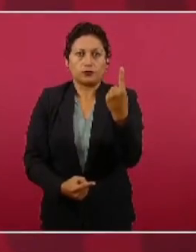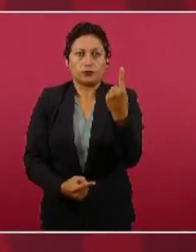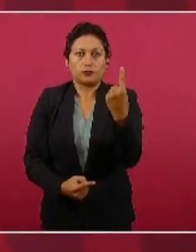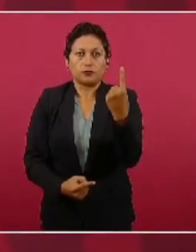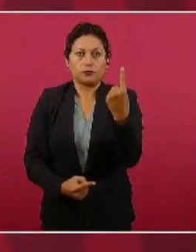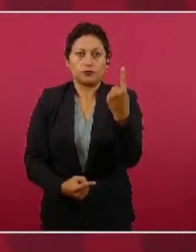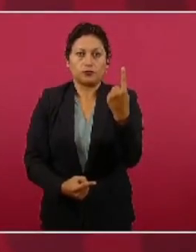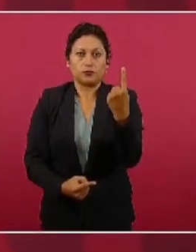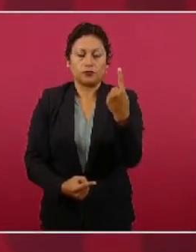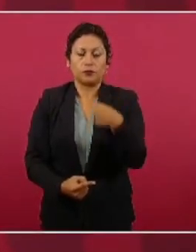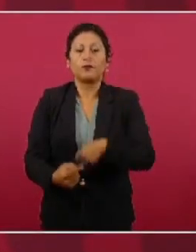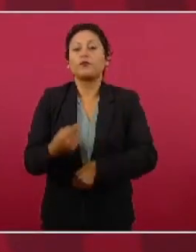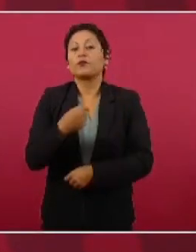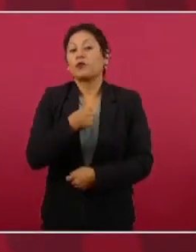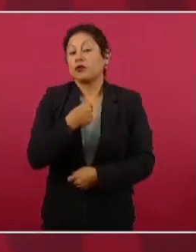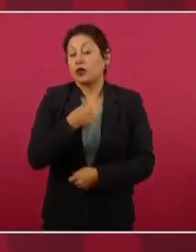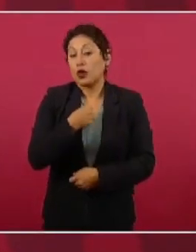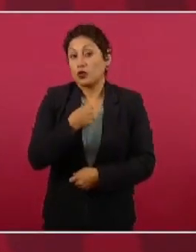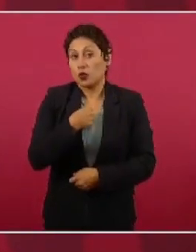Yo la camioneta